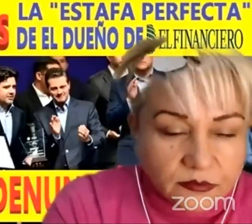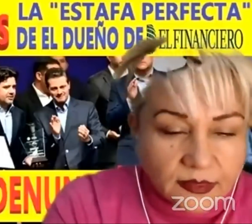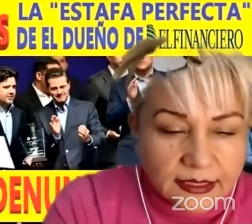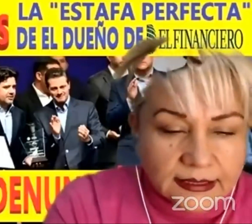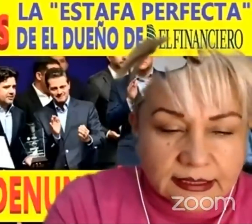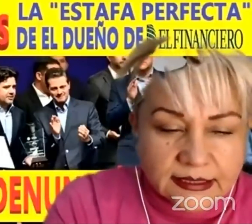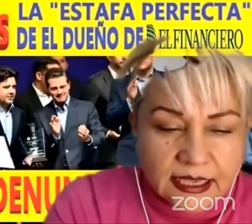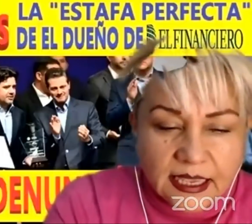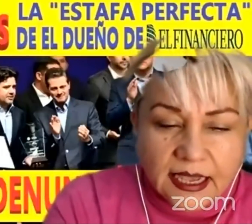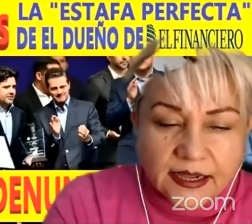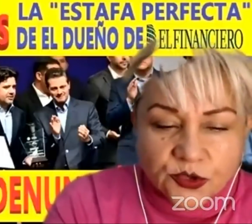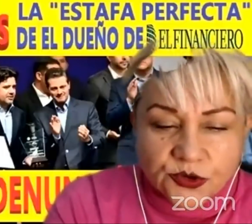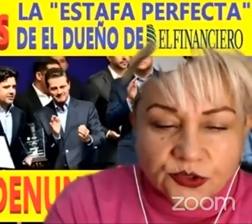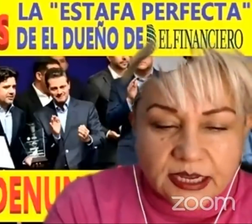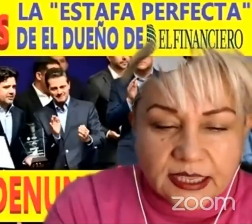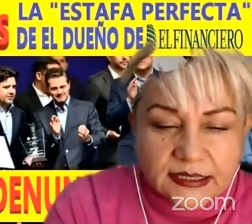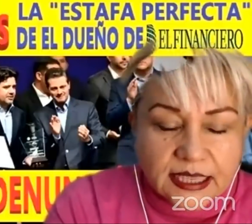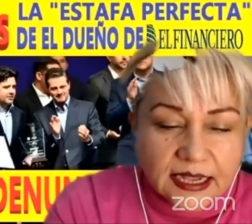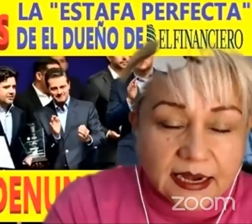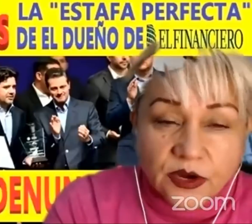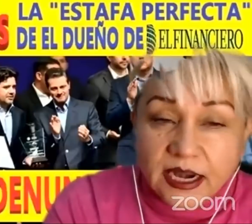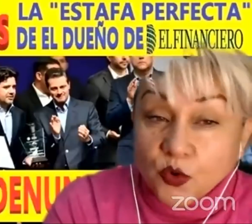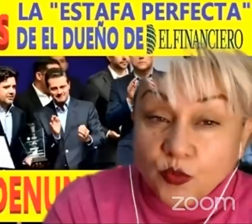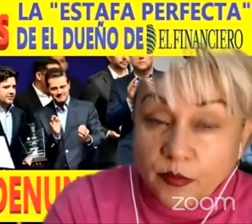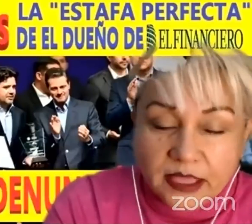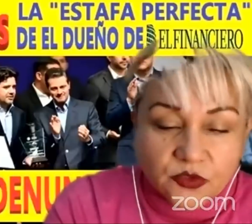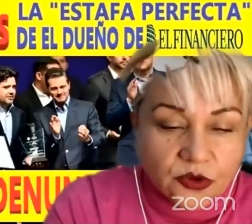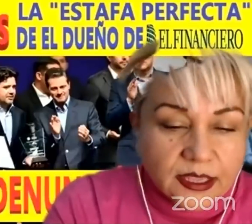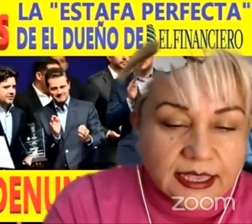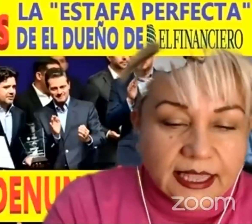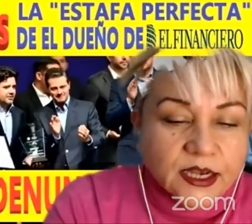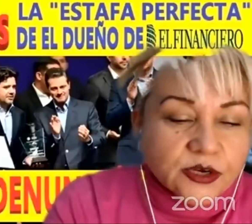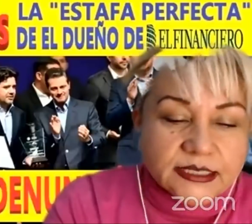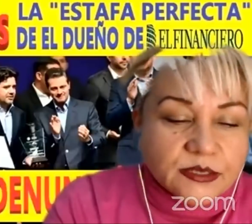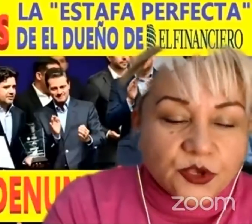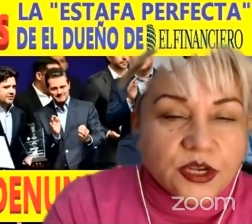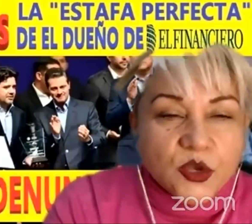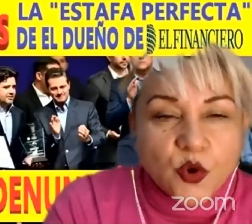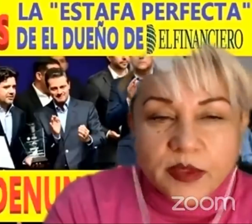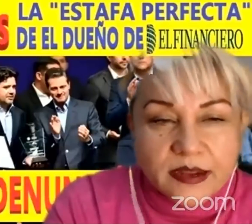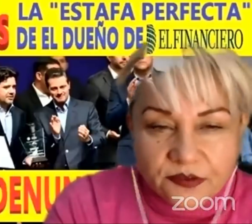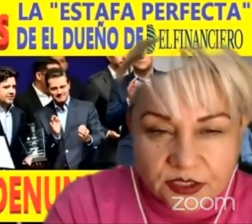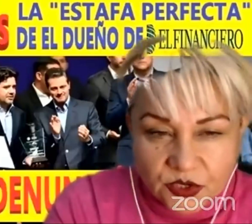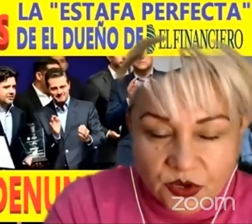Arroyo. Dice, Arroyo Rodríguez aclaró en algún momento que él no recibió ningún beneficio